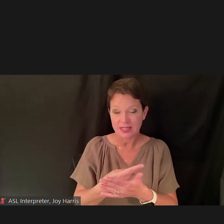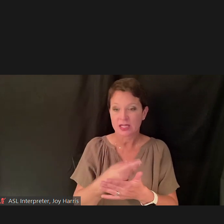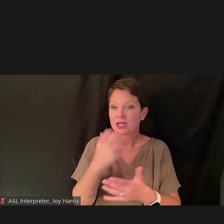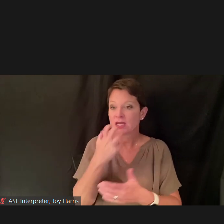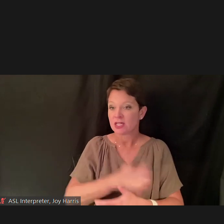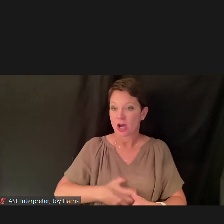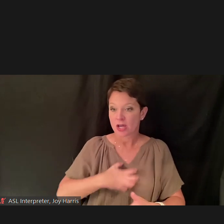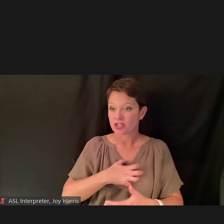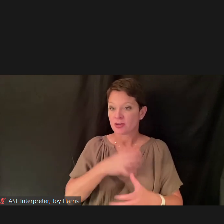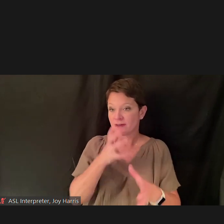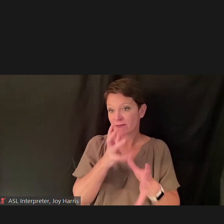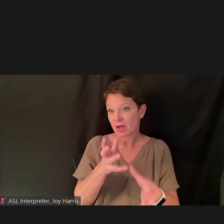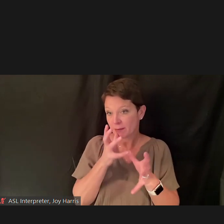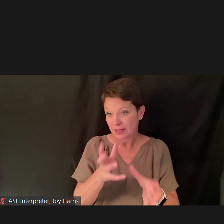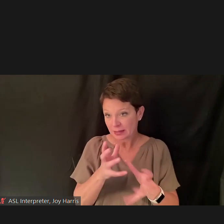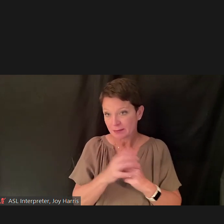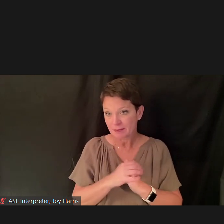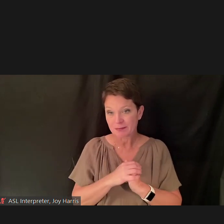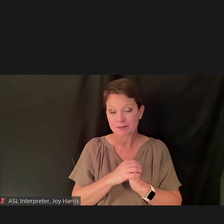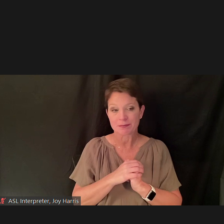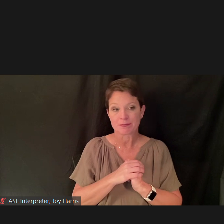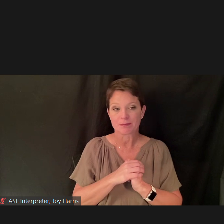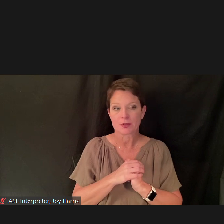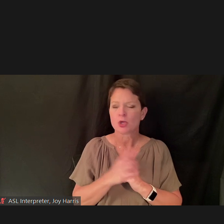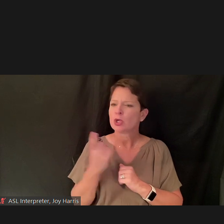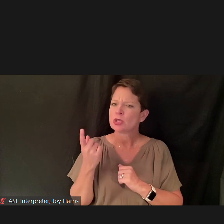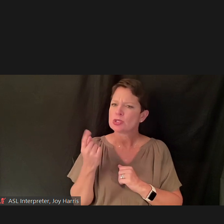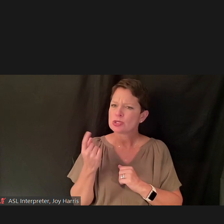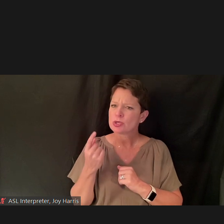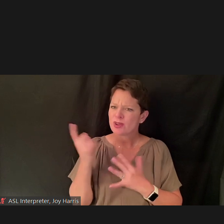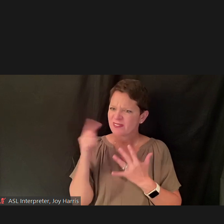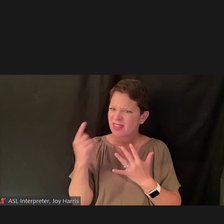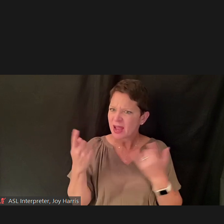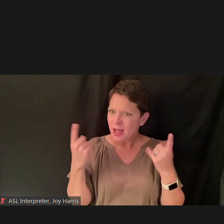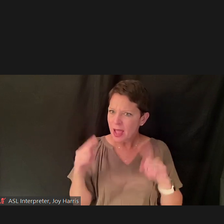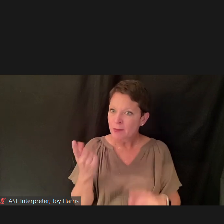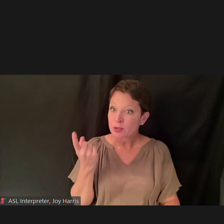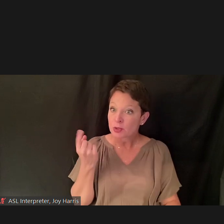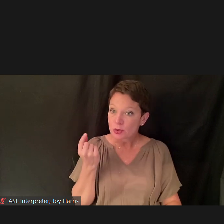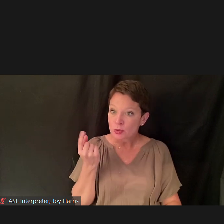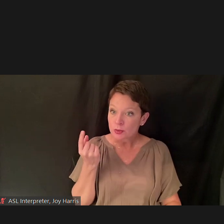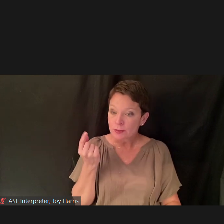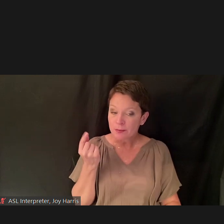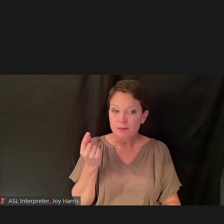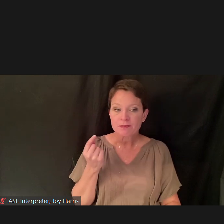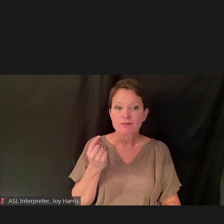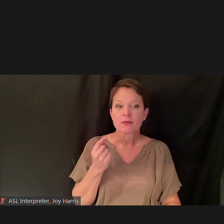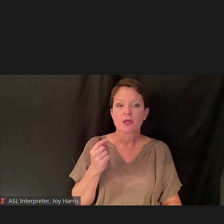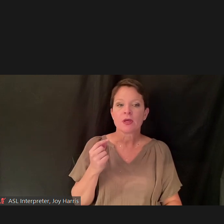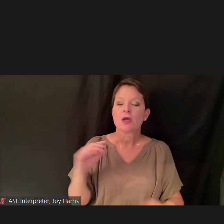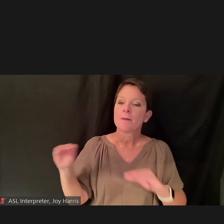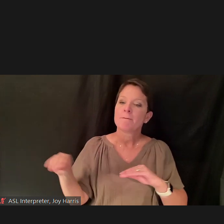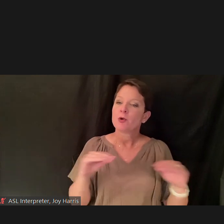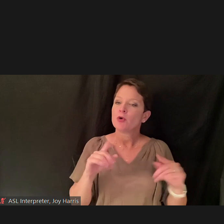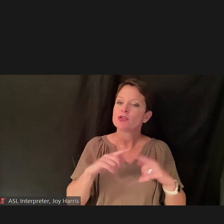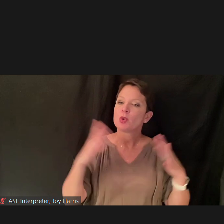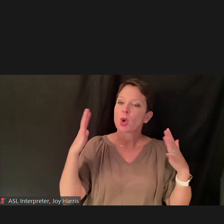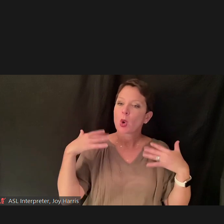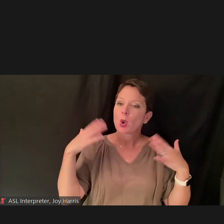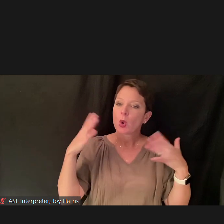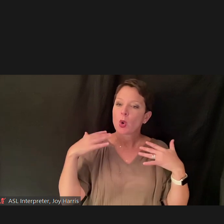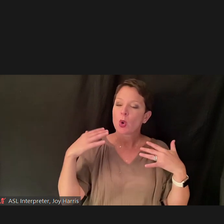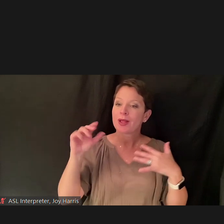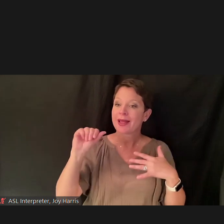desmayos, náuseas o vómitos. ¿Qué hacer si esto pasa? se